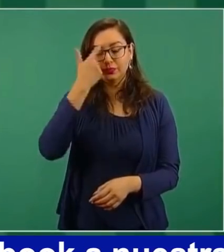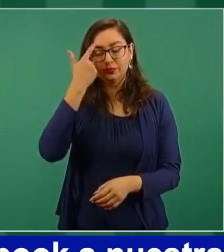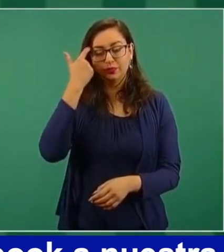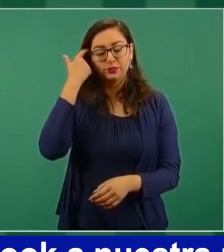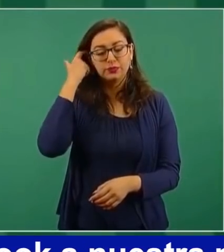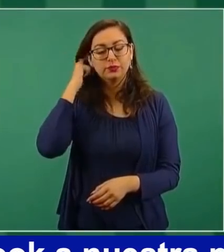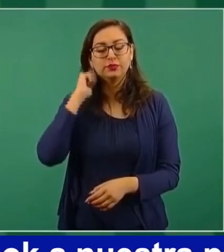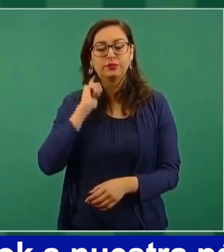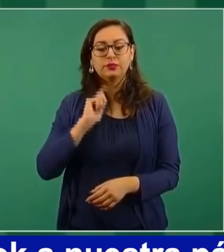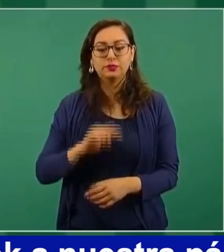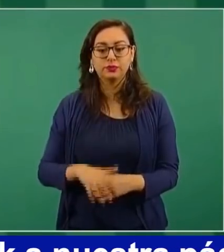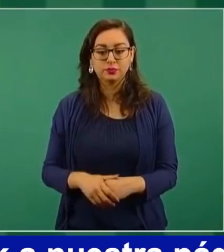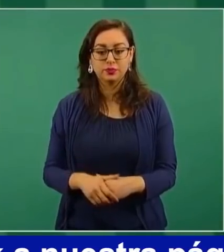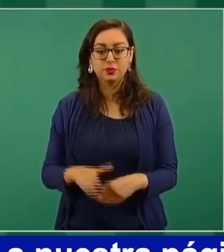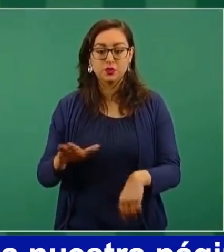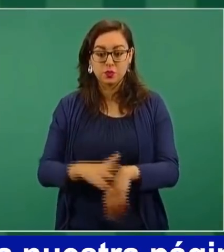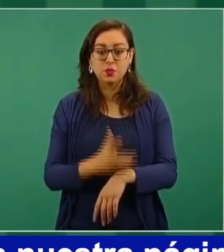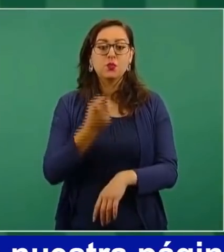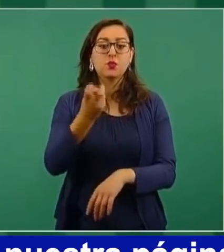estoy